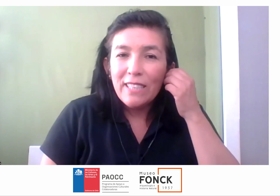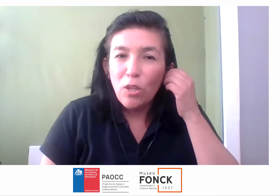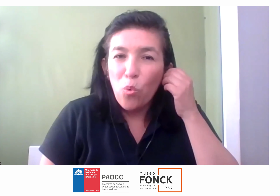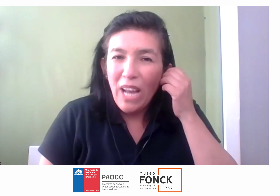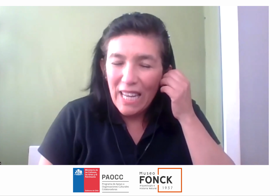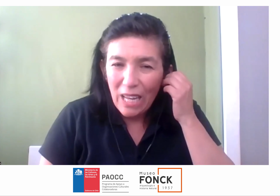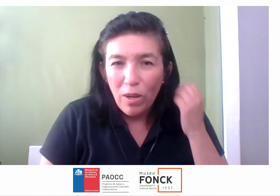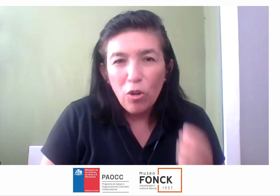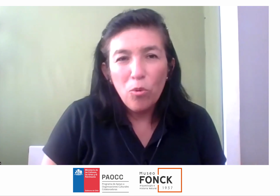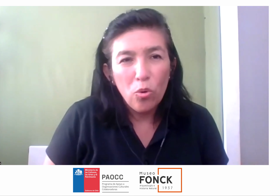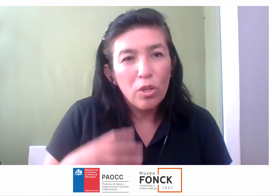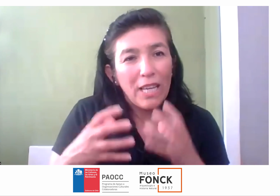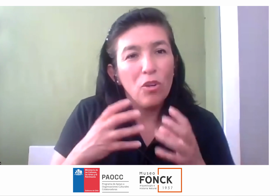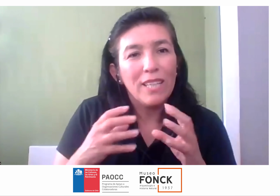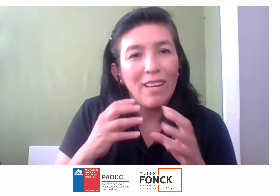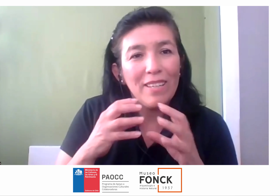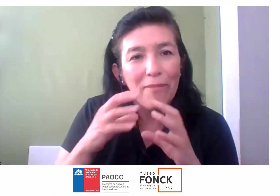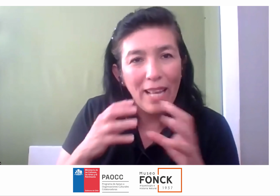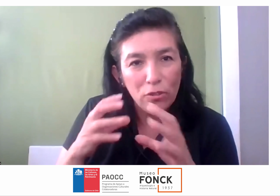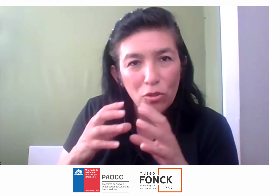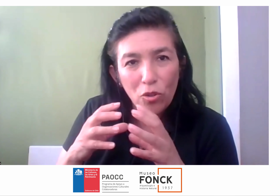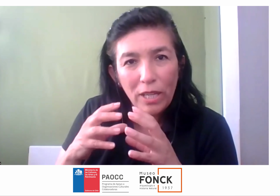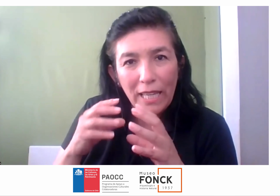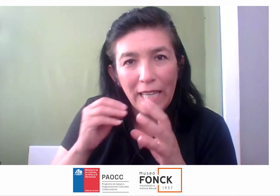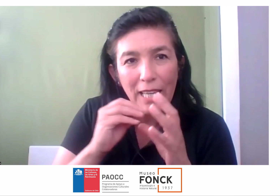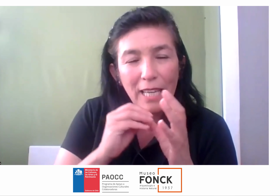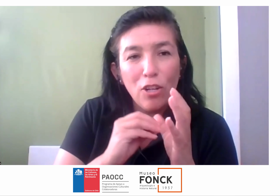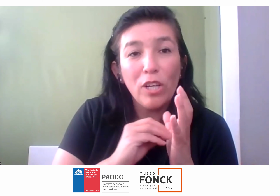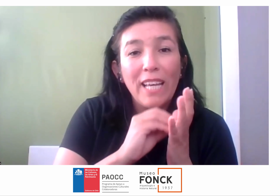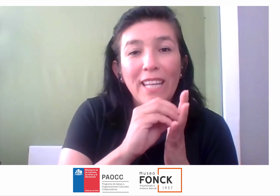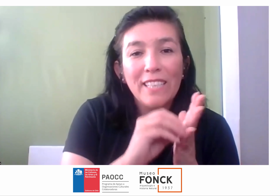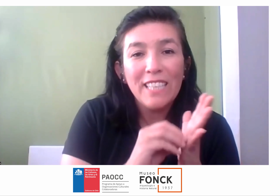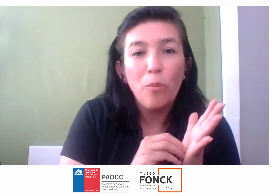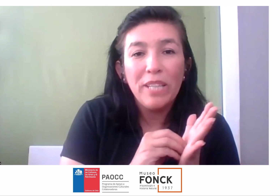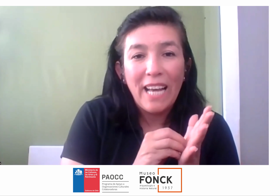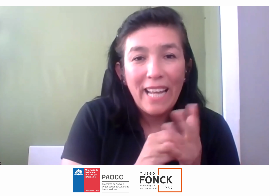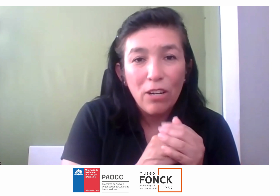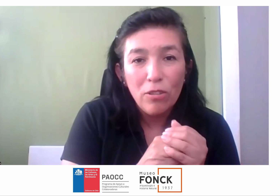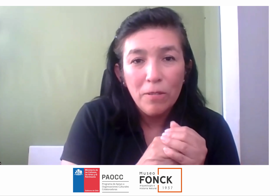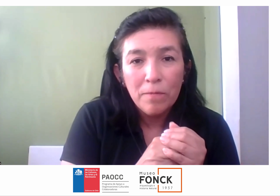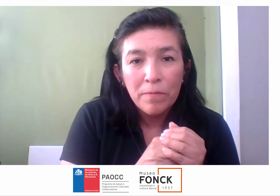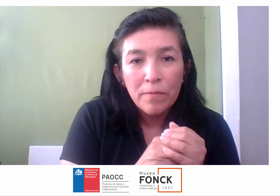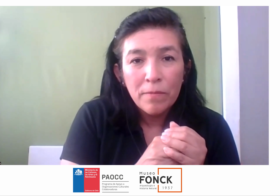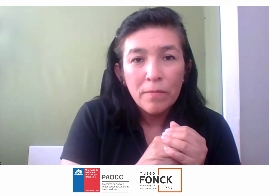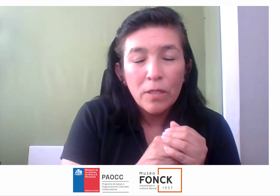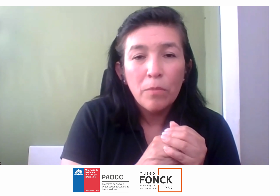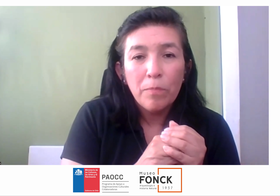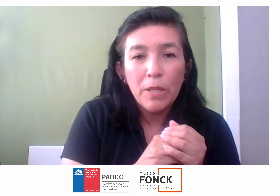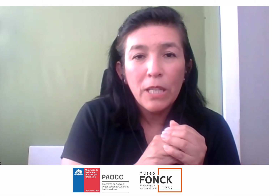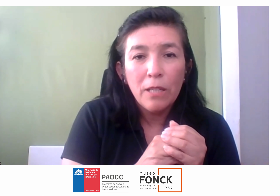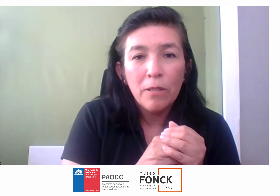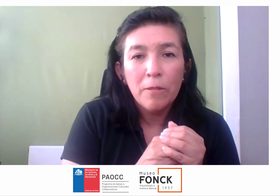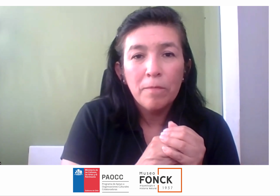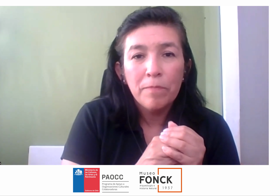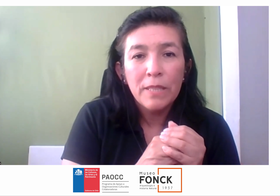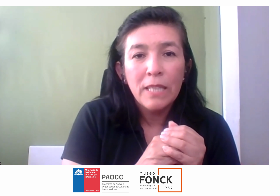Prefiguraban, dice, una lengua, como que ellos estaban hablando lo que querían decir, comunicar algo. Ah,